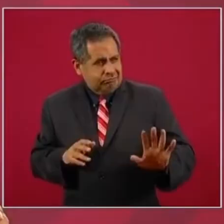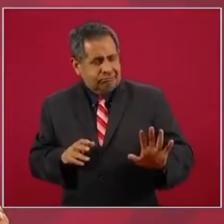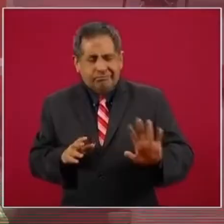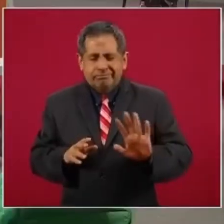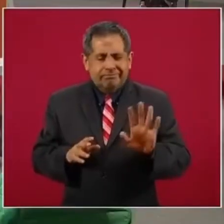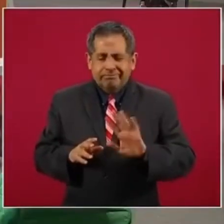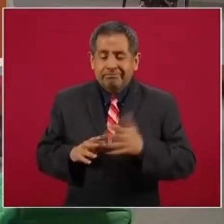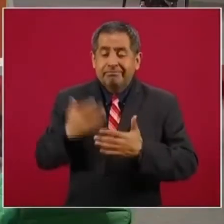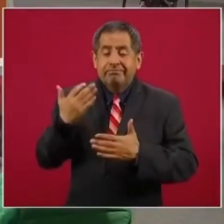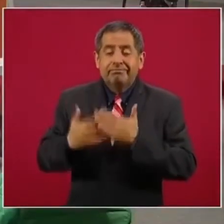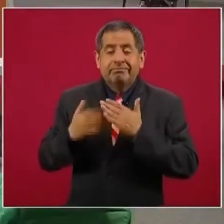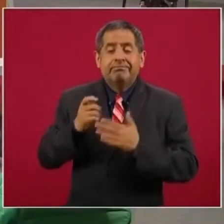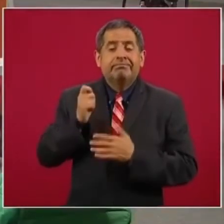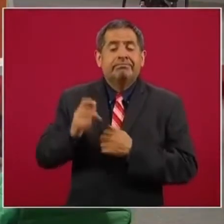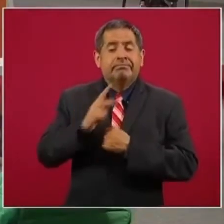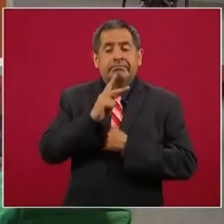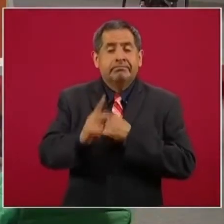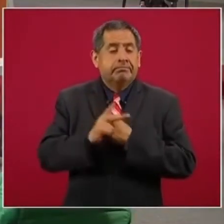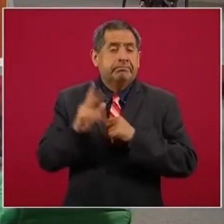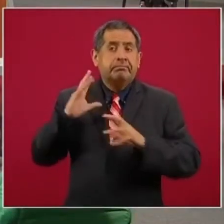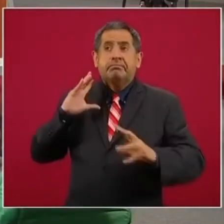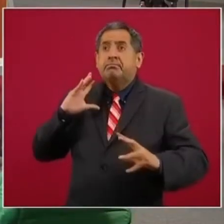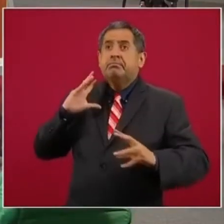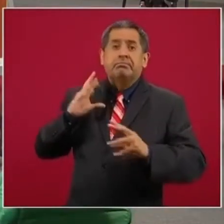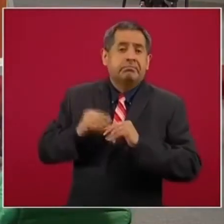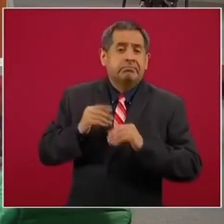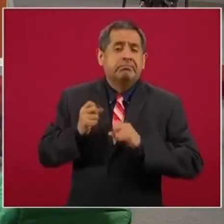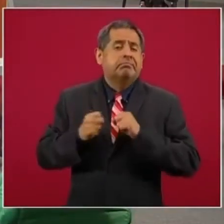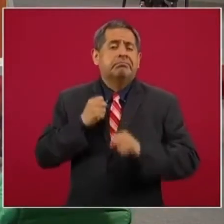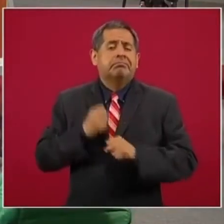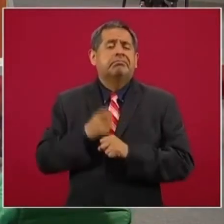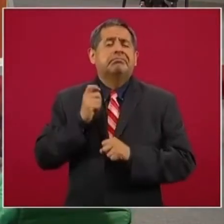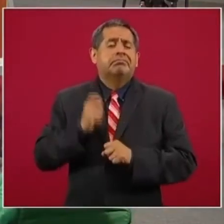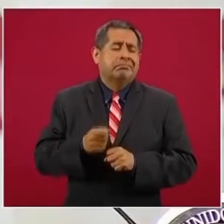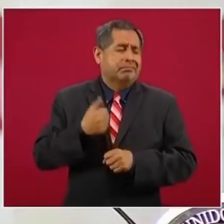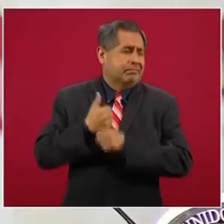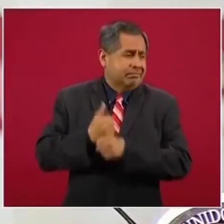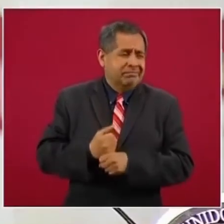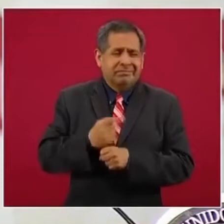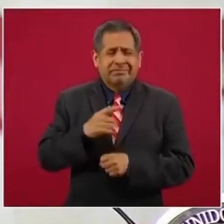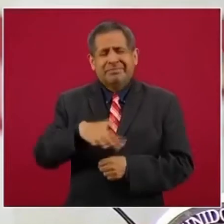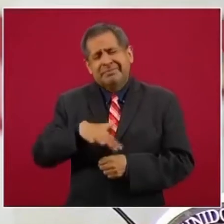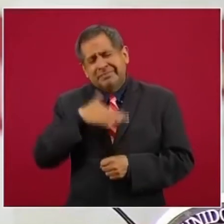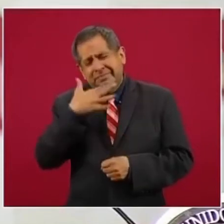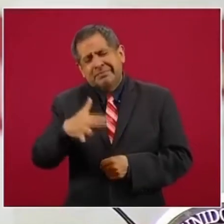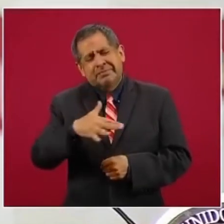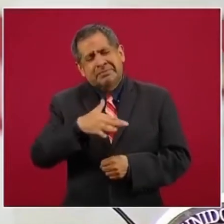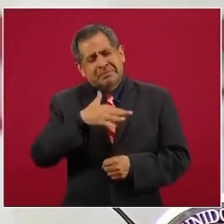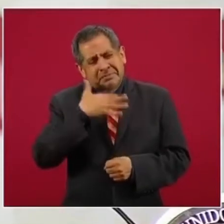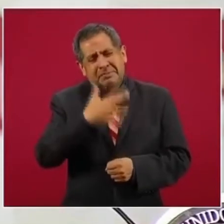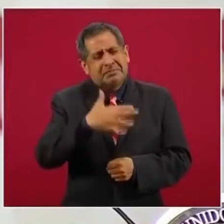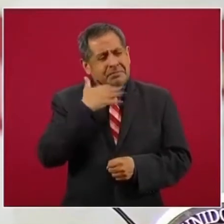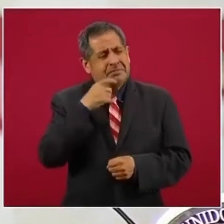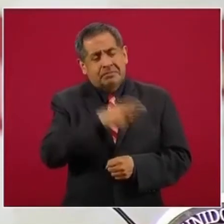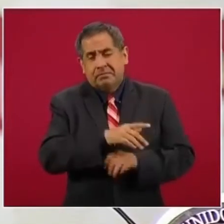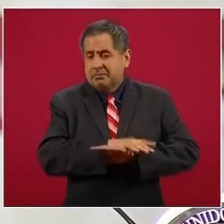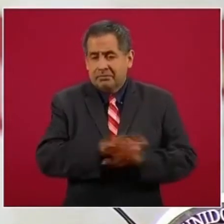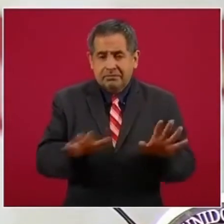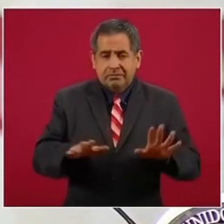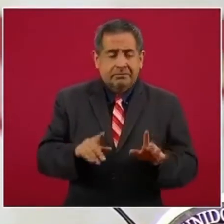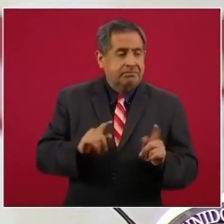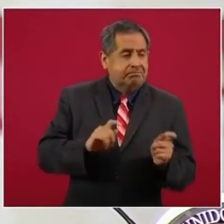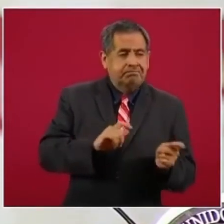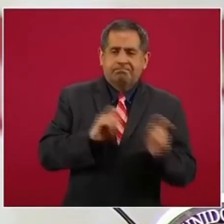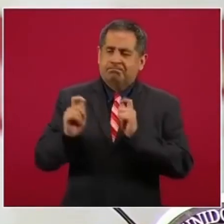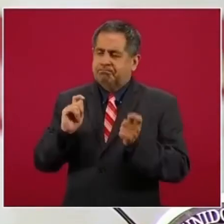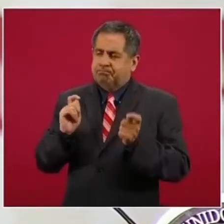país que padeció durante tantos años, siglos de corrupción. Lo que necesitamos es